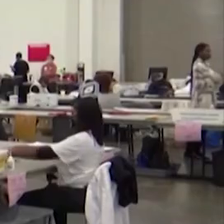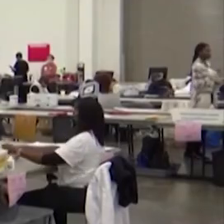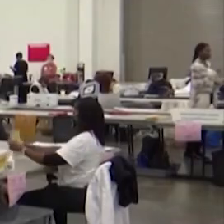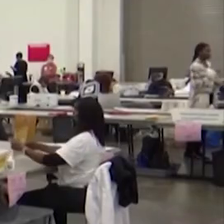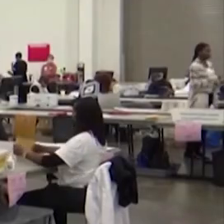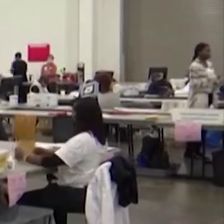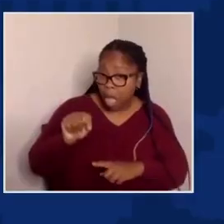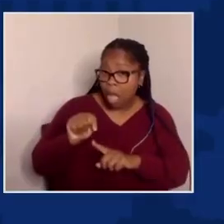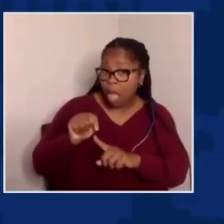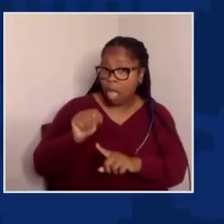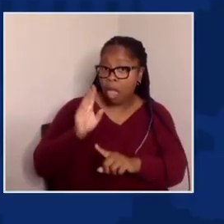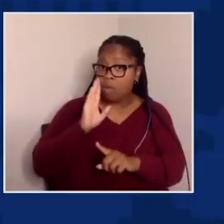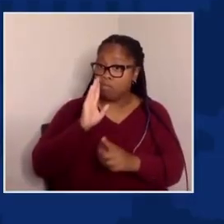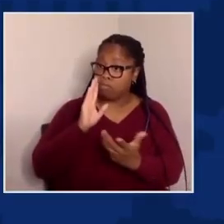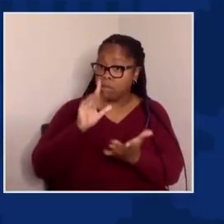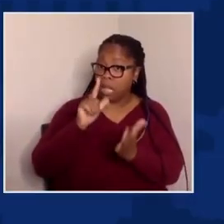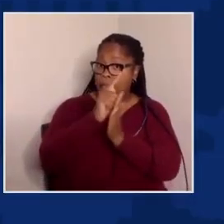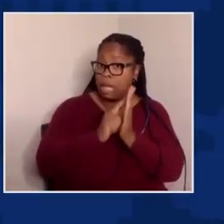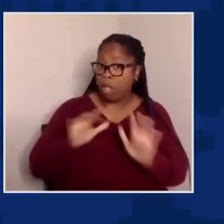irregularidades